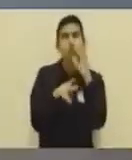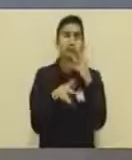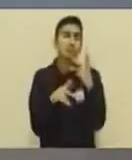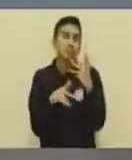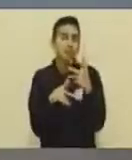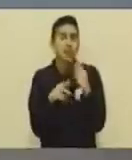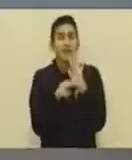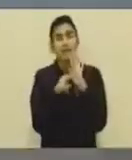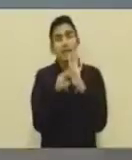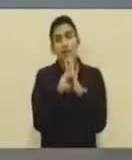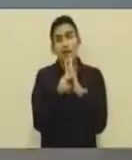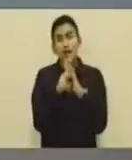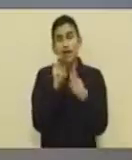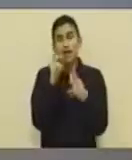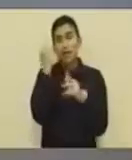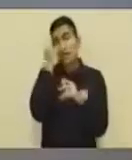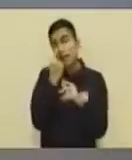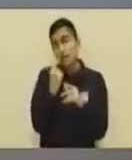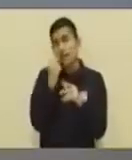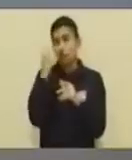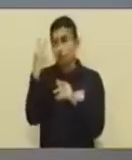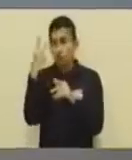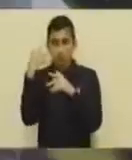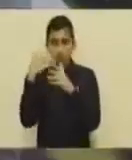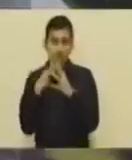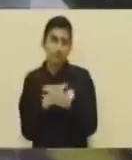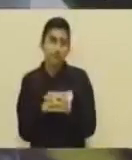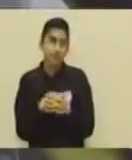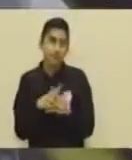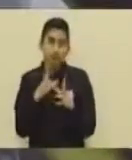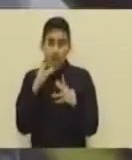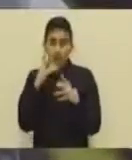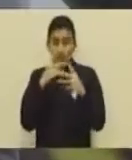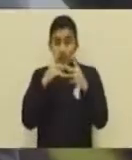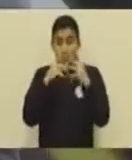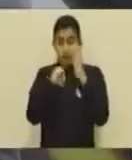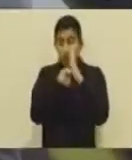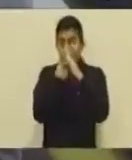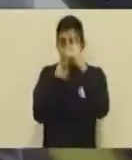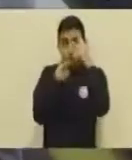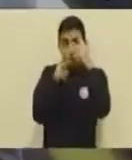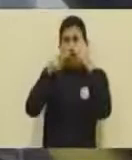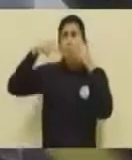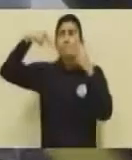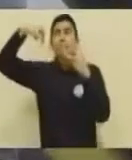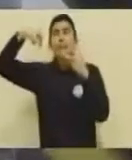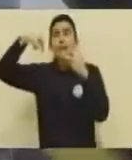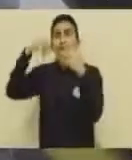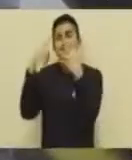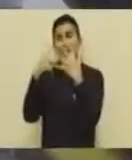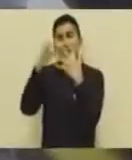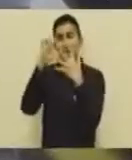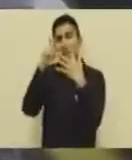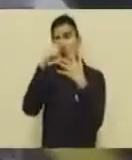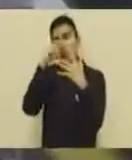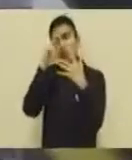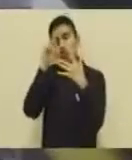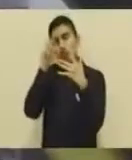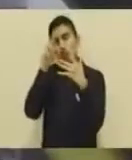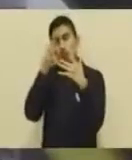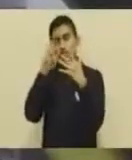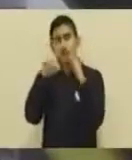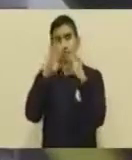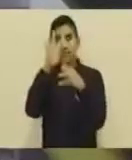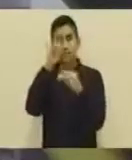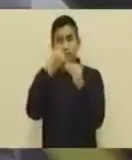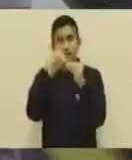Nivel 2, subnivel S, otros 2 electrones. Nos vamos al nivel 2, subnivel P, 6 electrones, sumamos hasta acá,